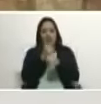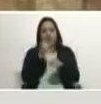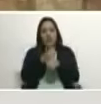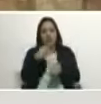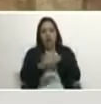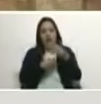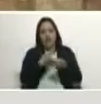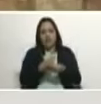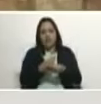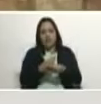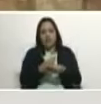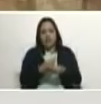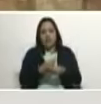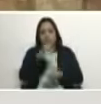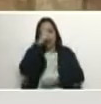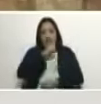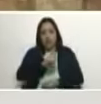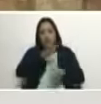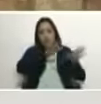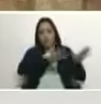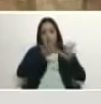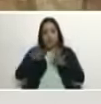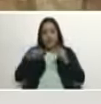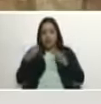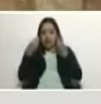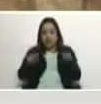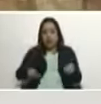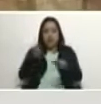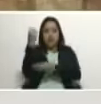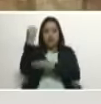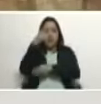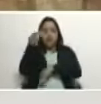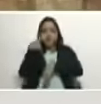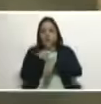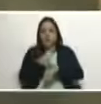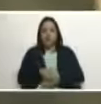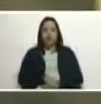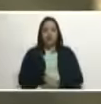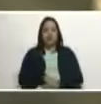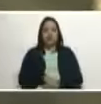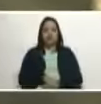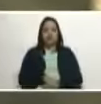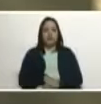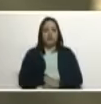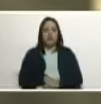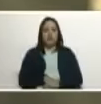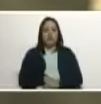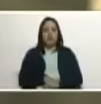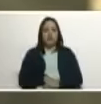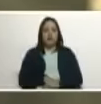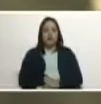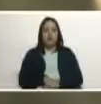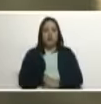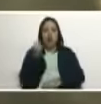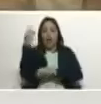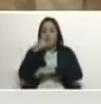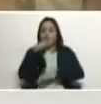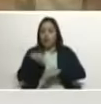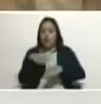que esta Constitución del año 99 entrega al Poder Legislativo venezolano. Es un superpoder el Poder